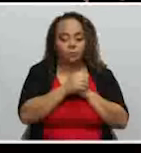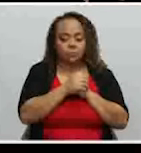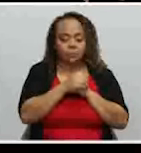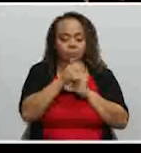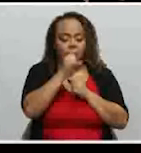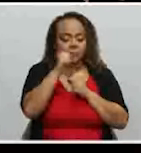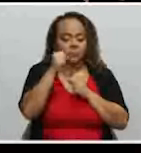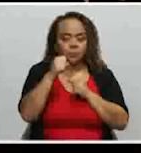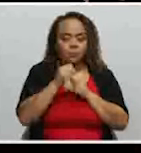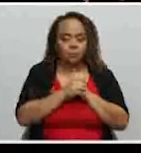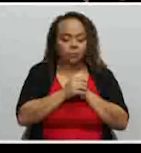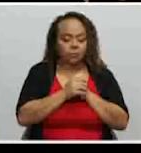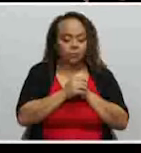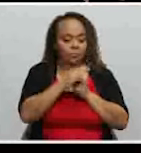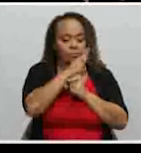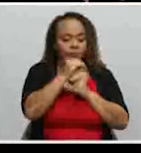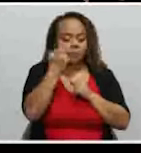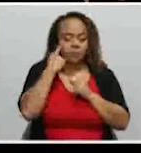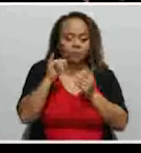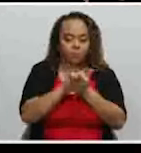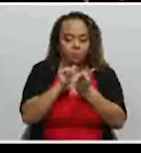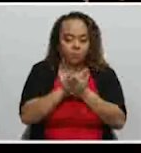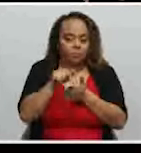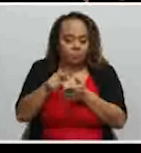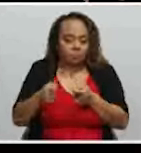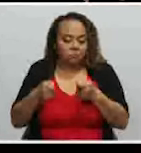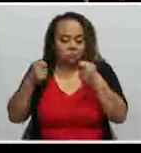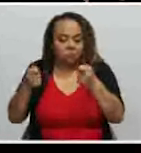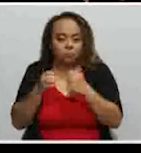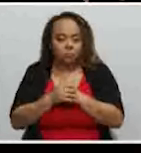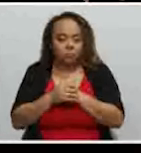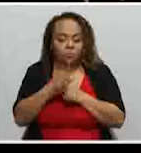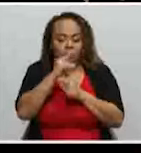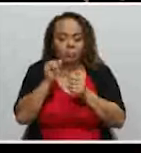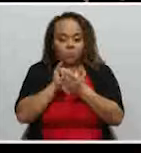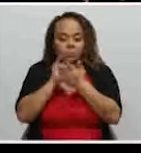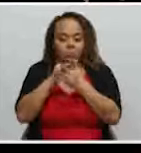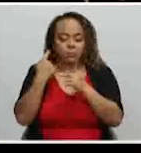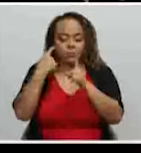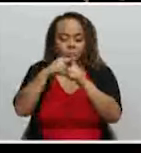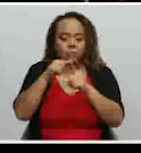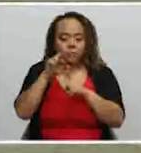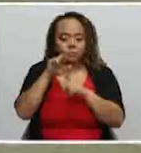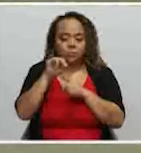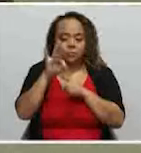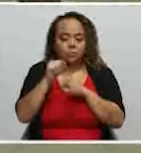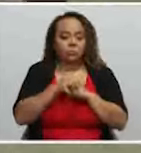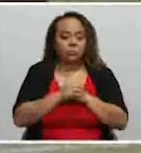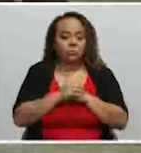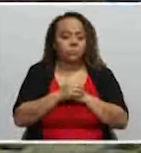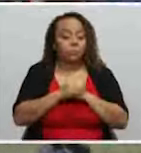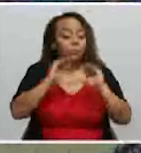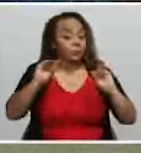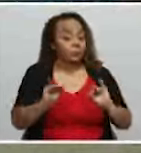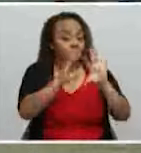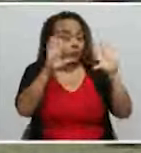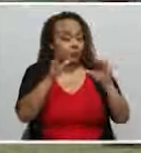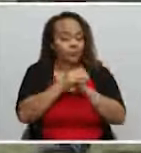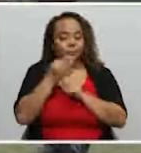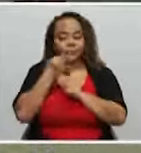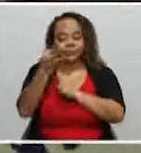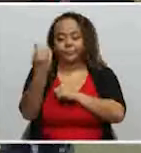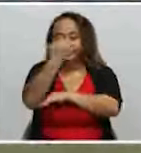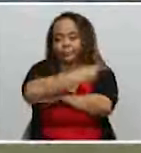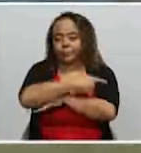de decidir, el peso de tomar decisiones en pro de lo que el arbitraje necesita. Está claro en que los próximos